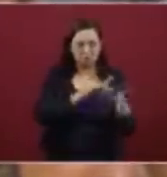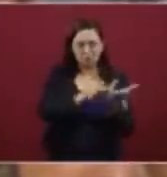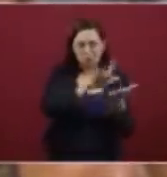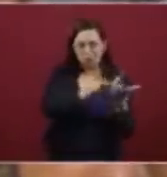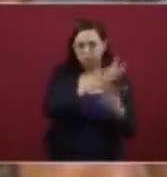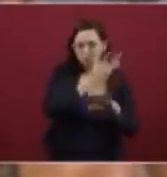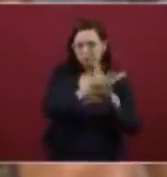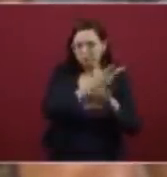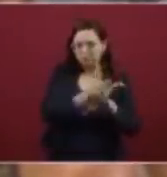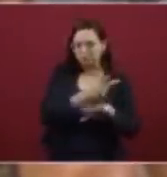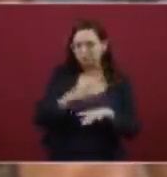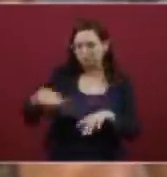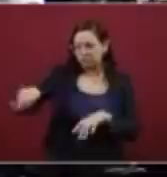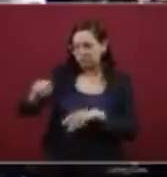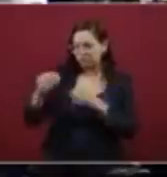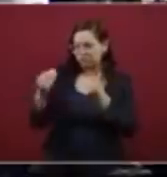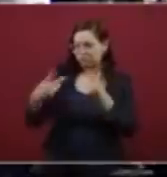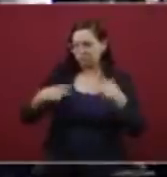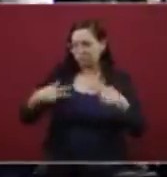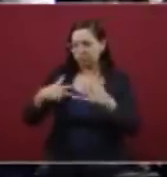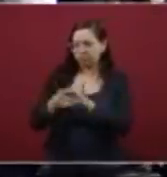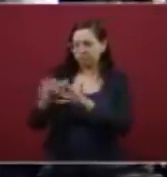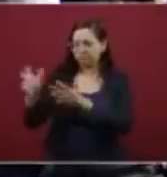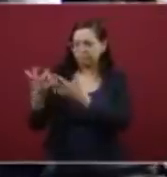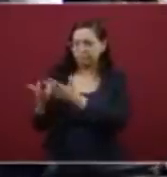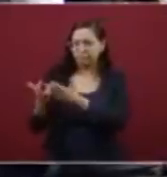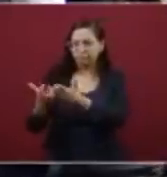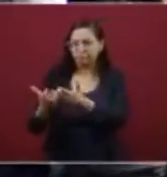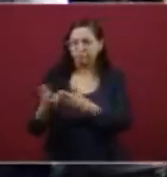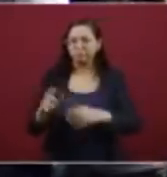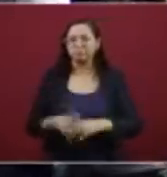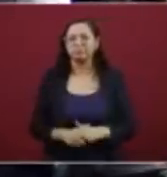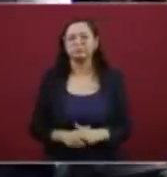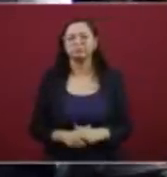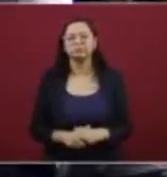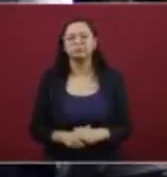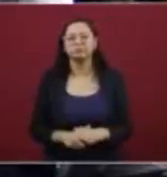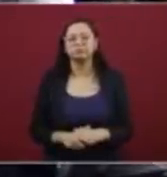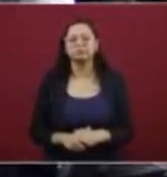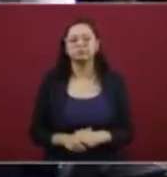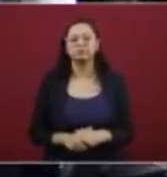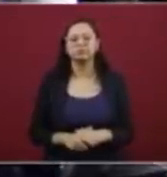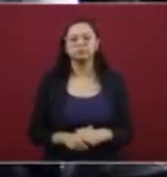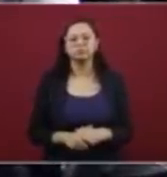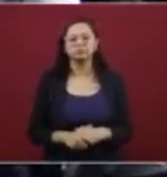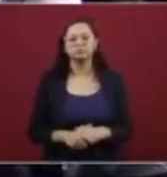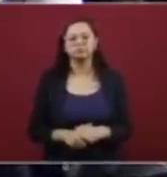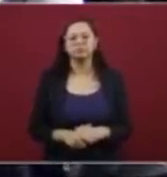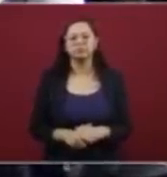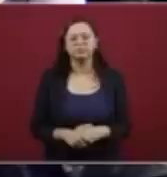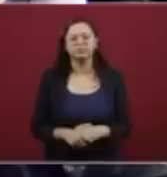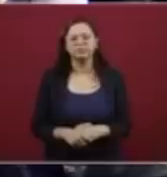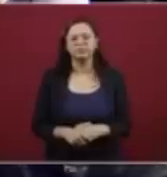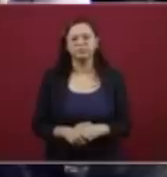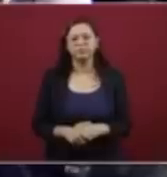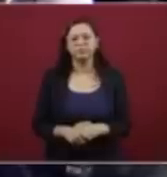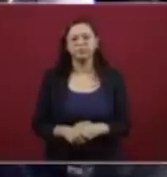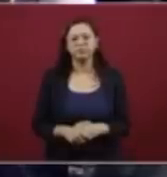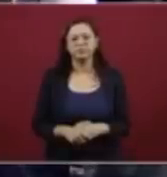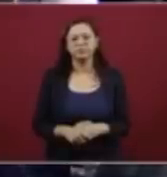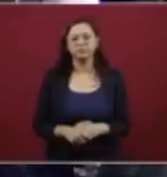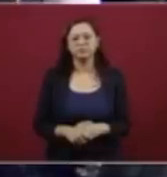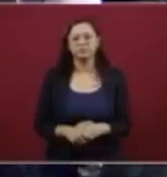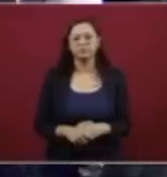de la caravana? Y preguntarle otra cosa, si quiere, me contesto después. Gracias. Bueno, yo creo